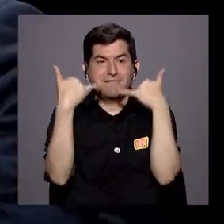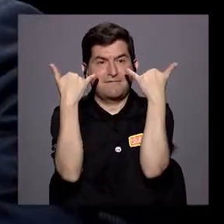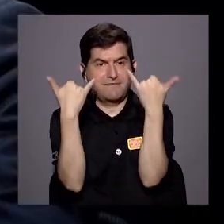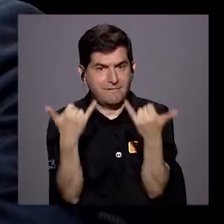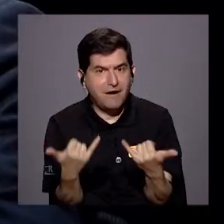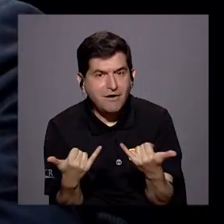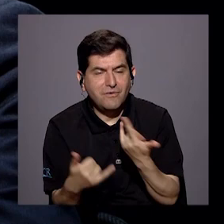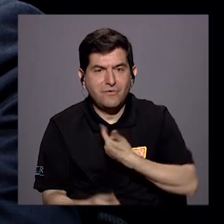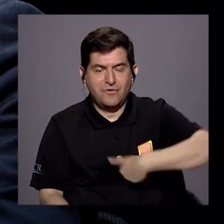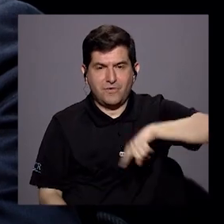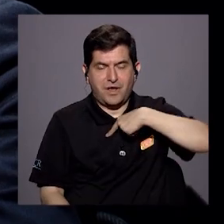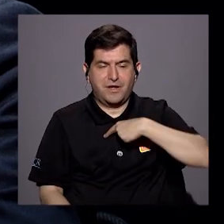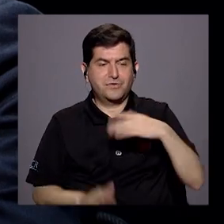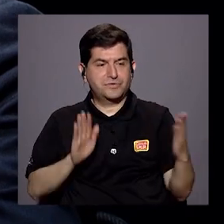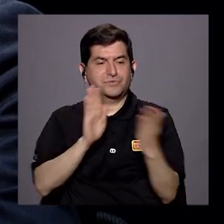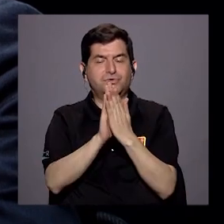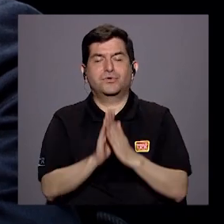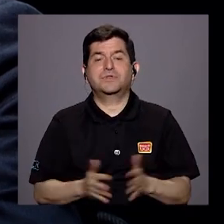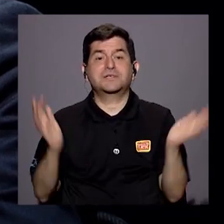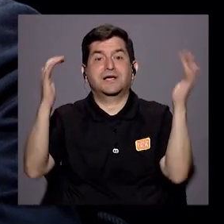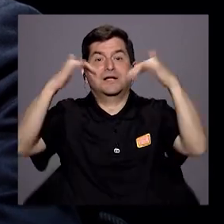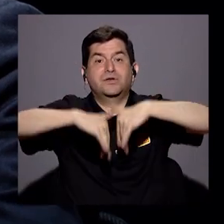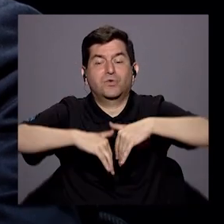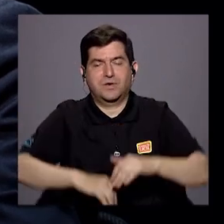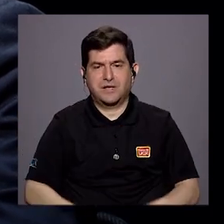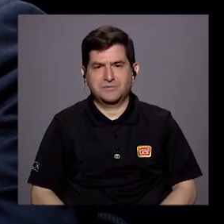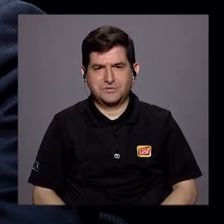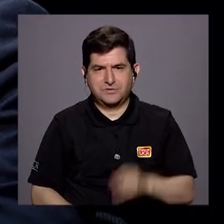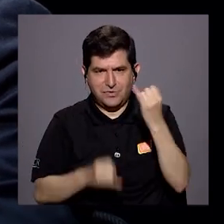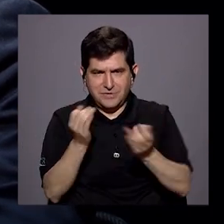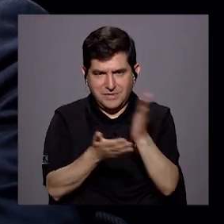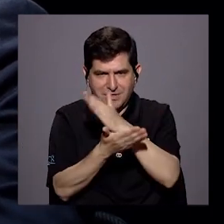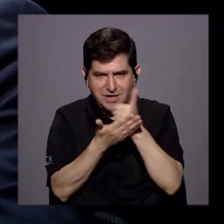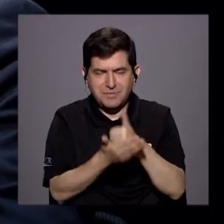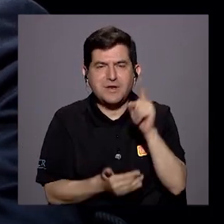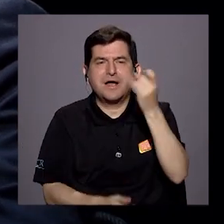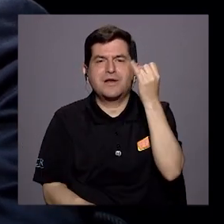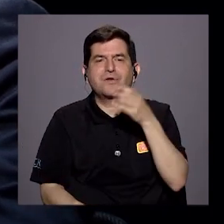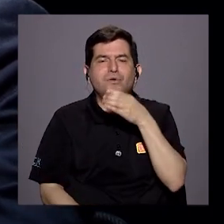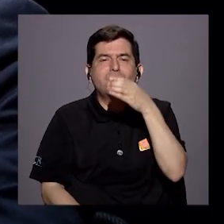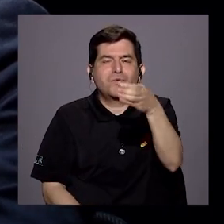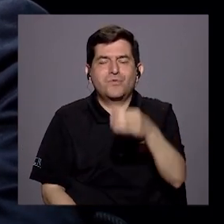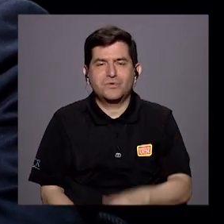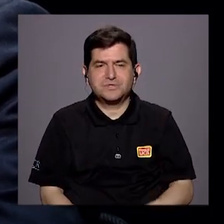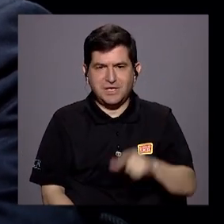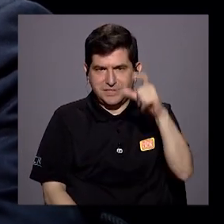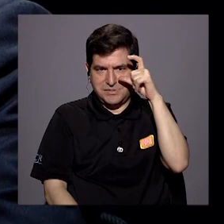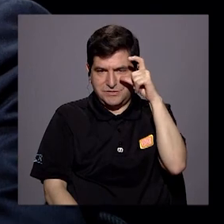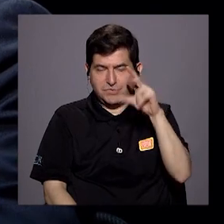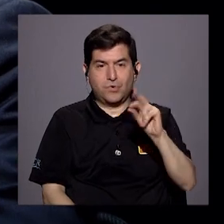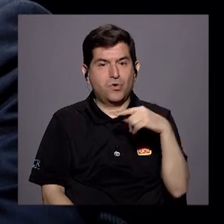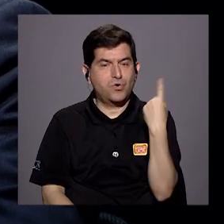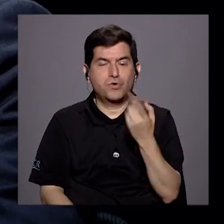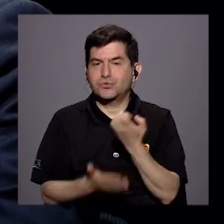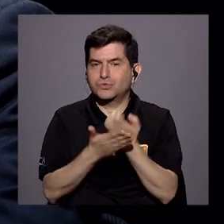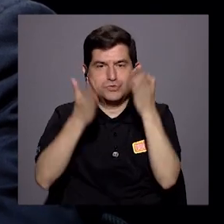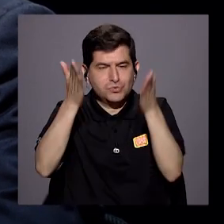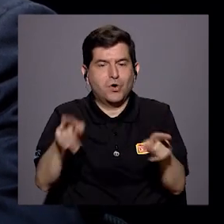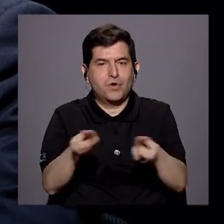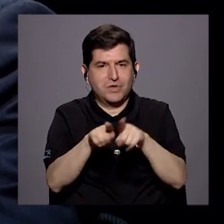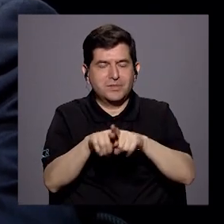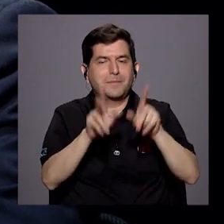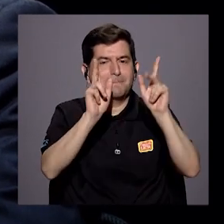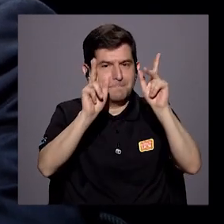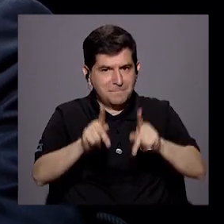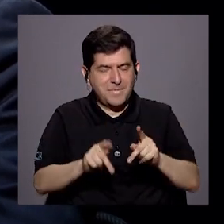nos pone de frente en el colapso quiero cerrar este bloque con un consejo que ha dado miguel ángel no solamente como economista sino también